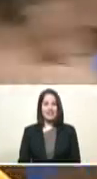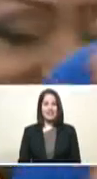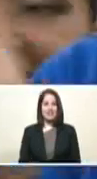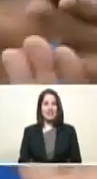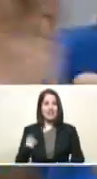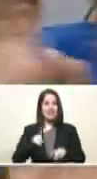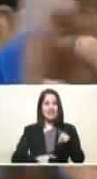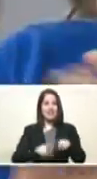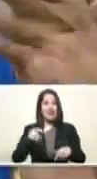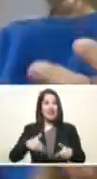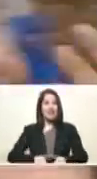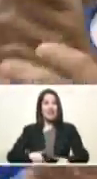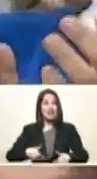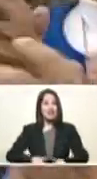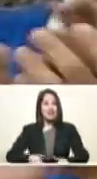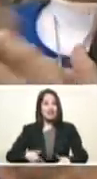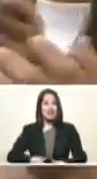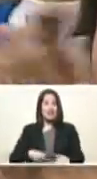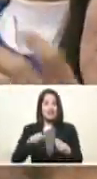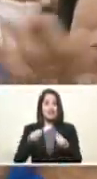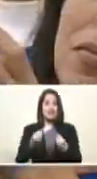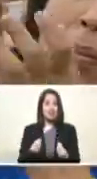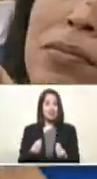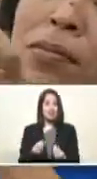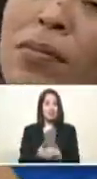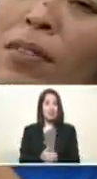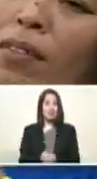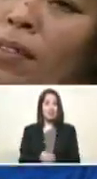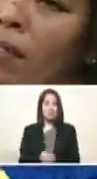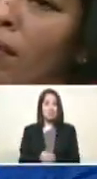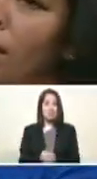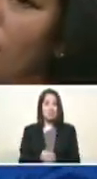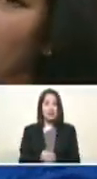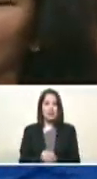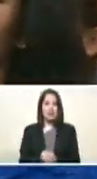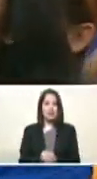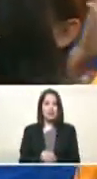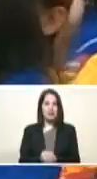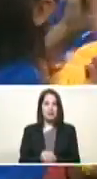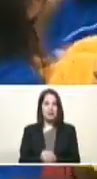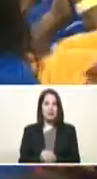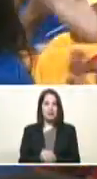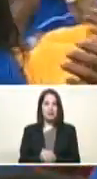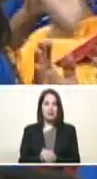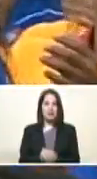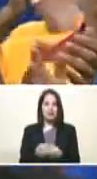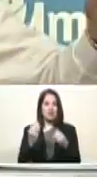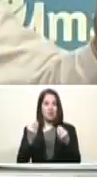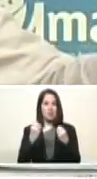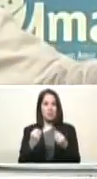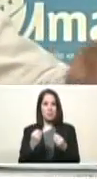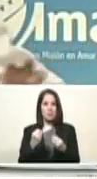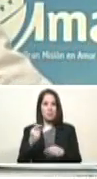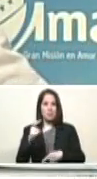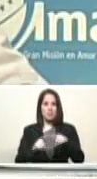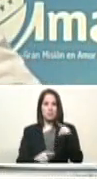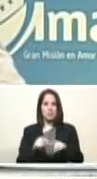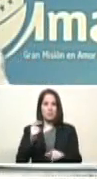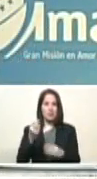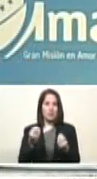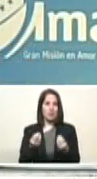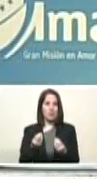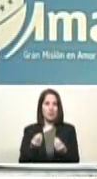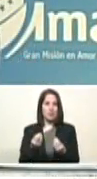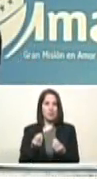Dedicarse las 24 horas del día a eso. ¿Cuántos núcleos? ¿Dónde están? Atenderlo.